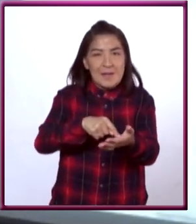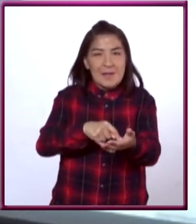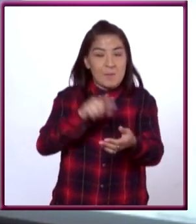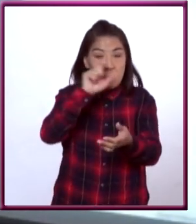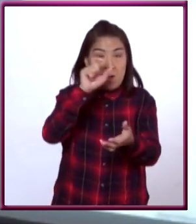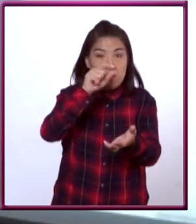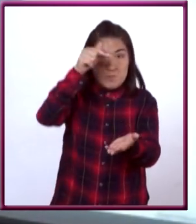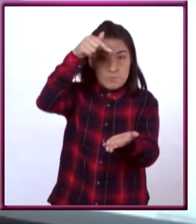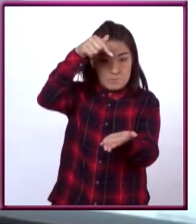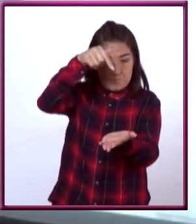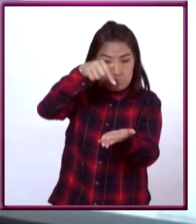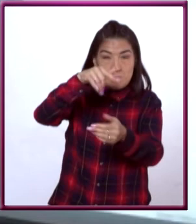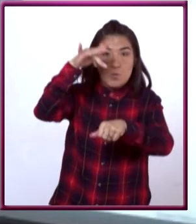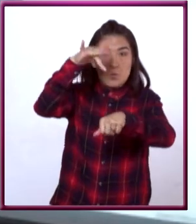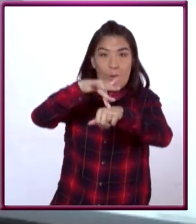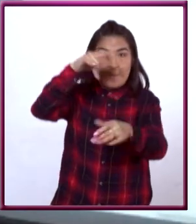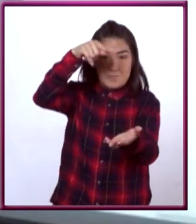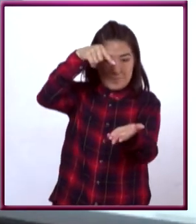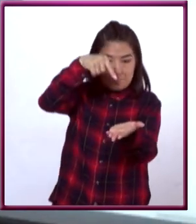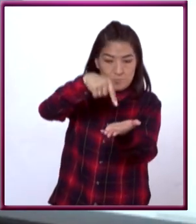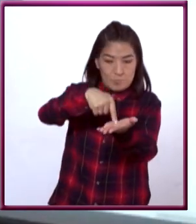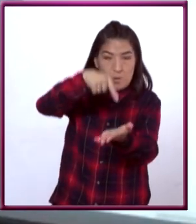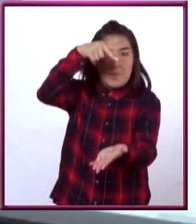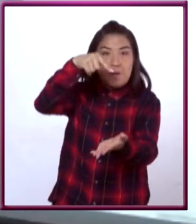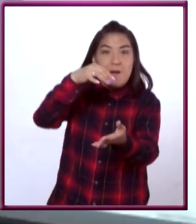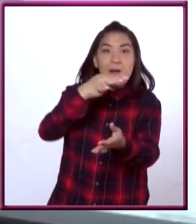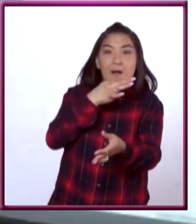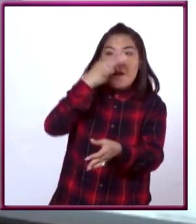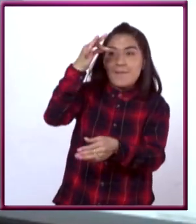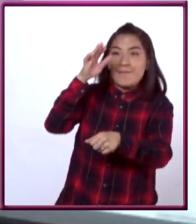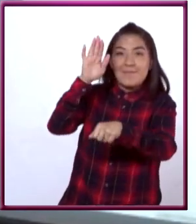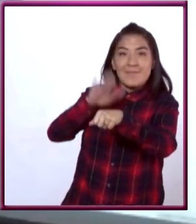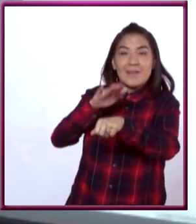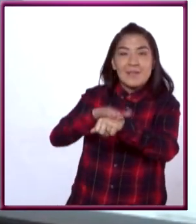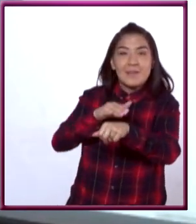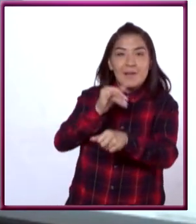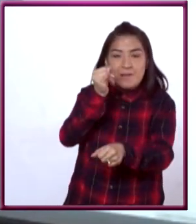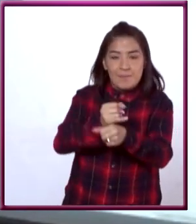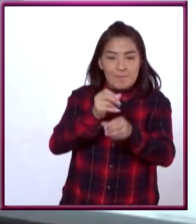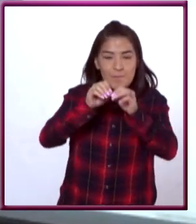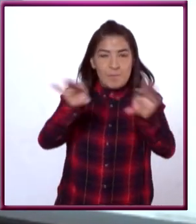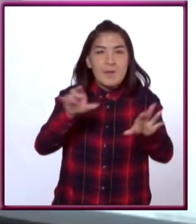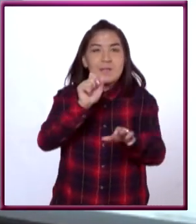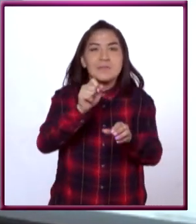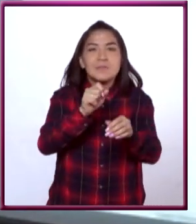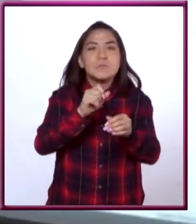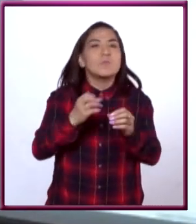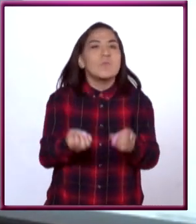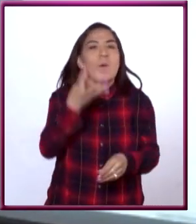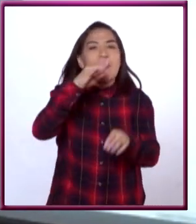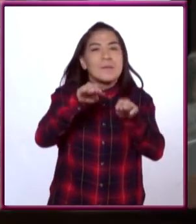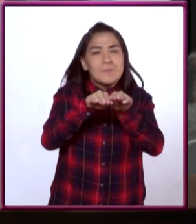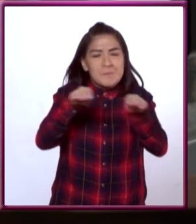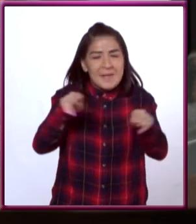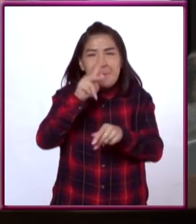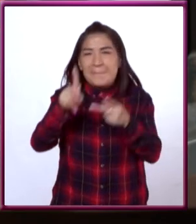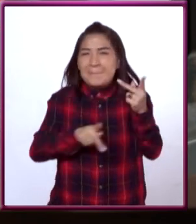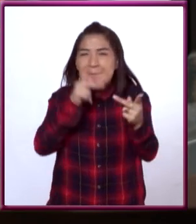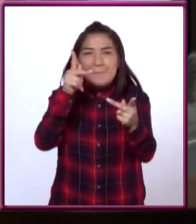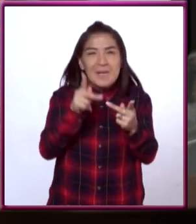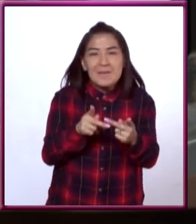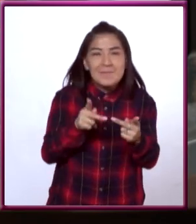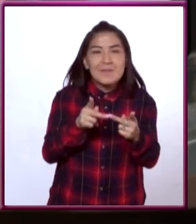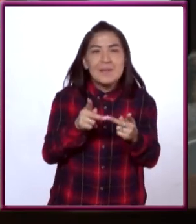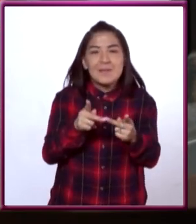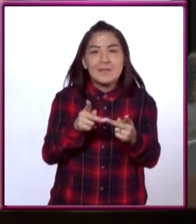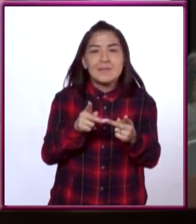ese momento que la toca, manda la señal con la información de la coordenada precisa